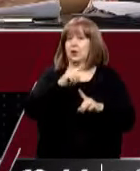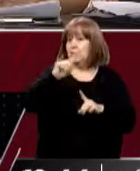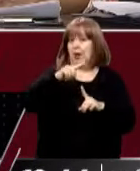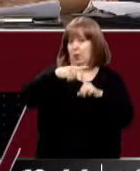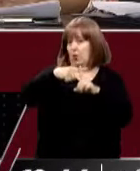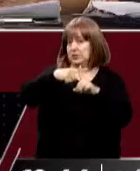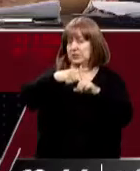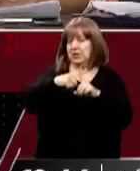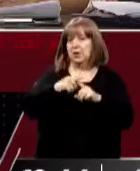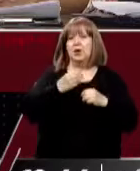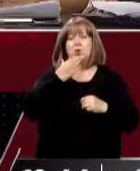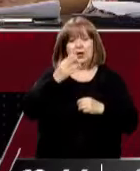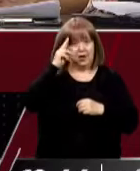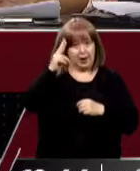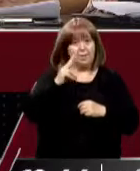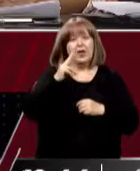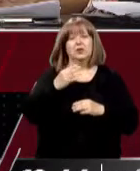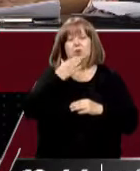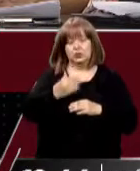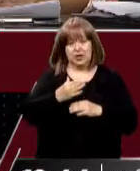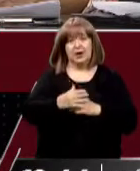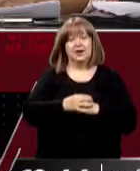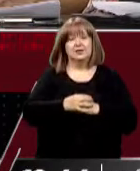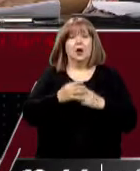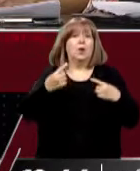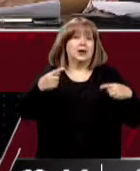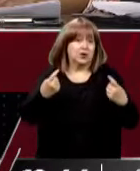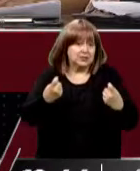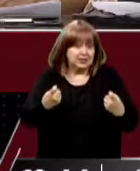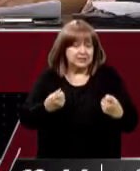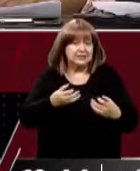su respeto y, bueno, a disposición, como siempre, para cuando